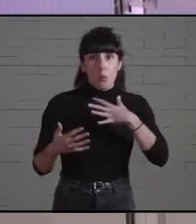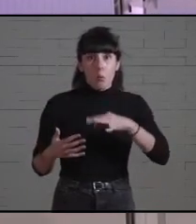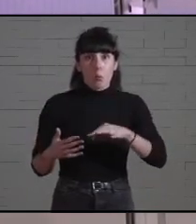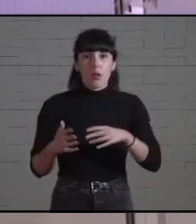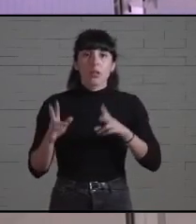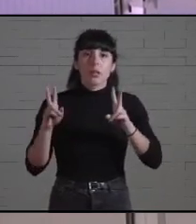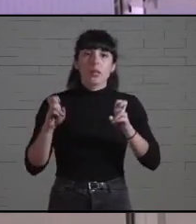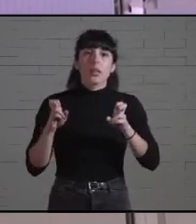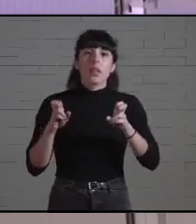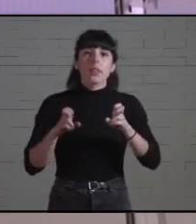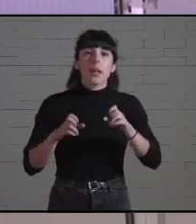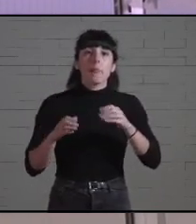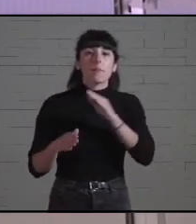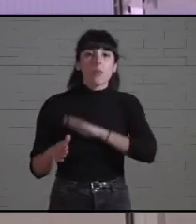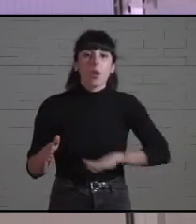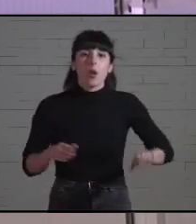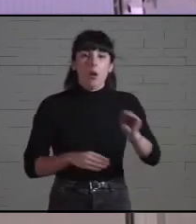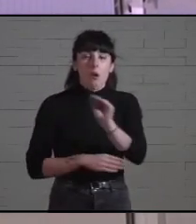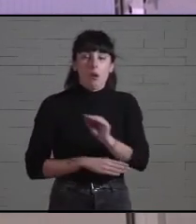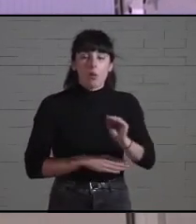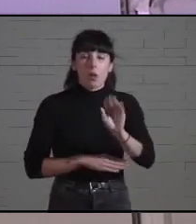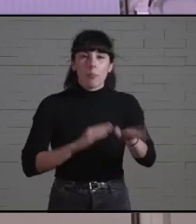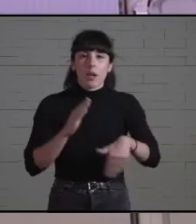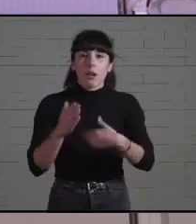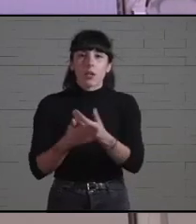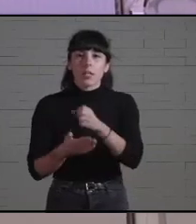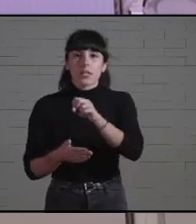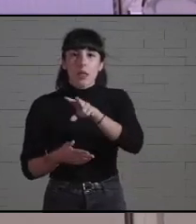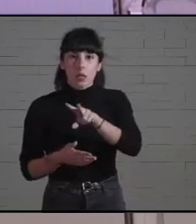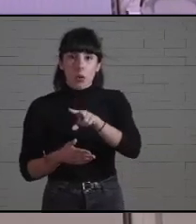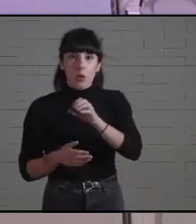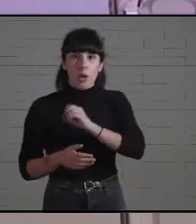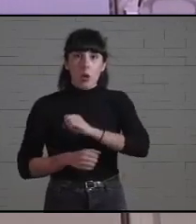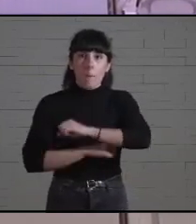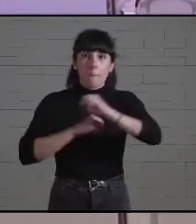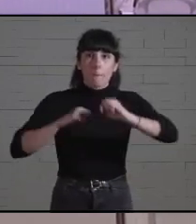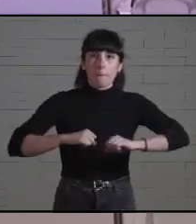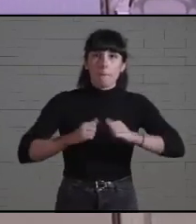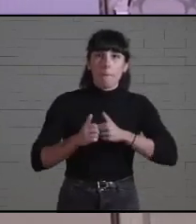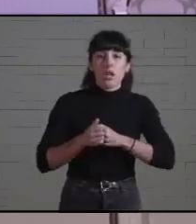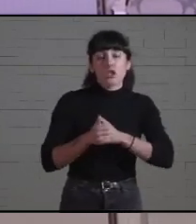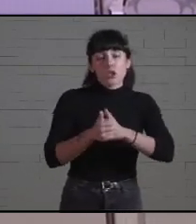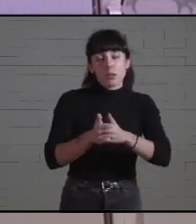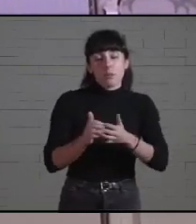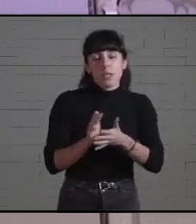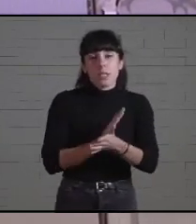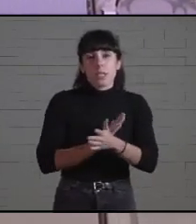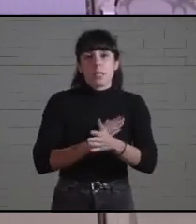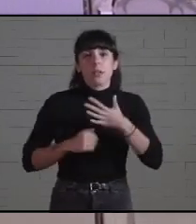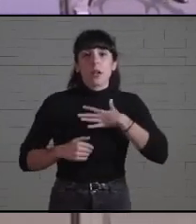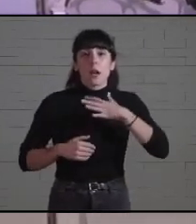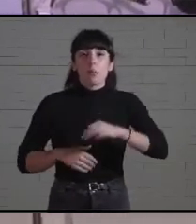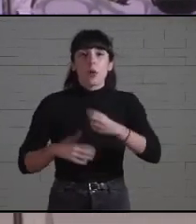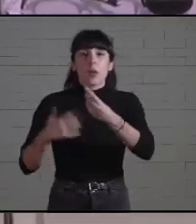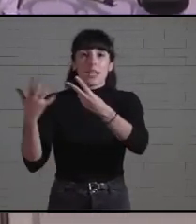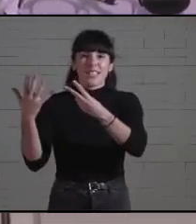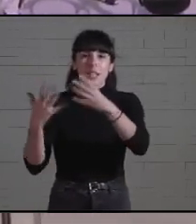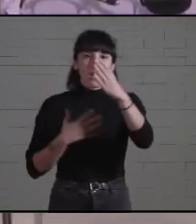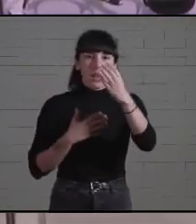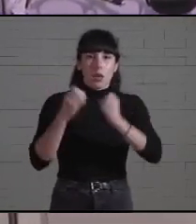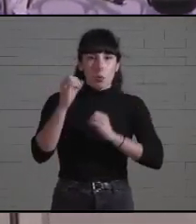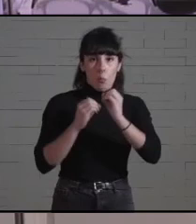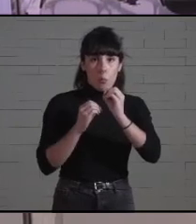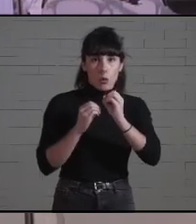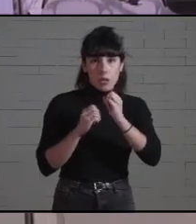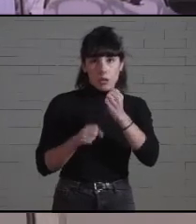de jornada por cuidado de menor hasta 12 años o mayor dependiente, de tal manera que no se trabaje menos del 75% de la jornada